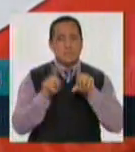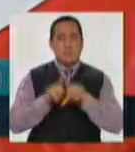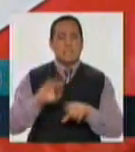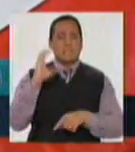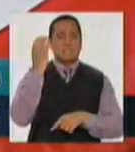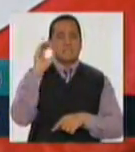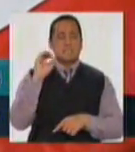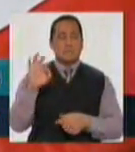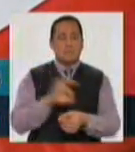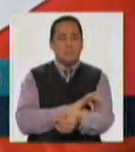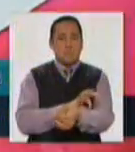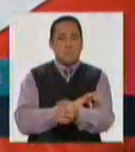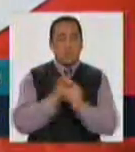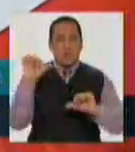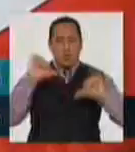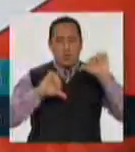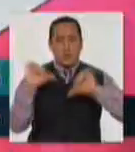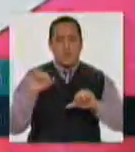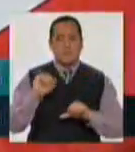biológicas.